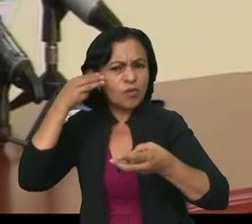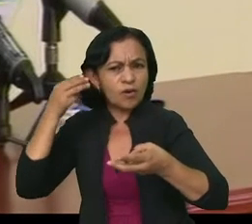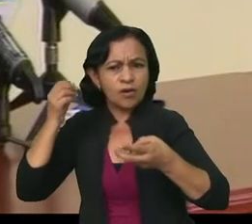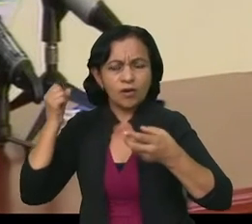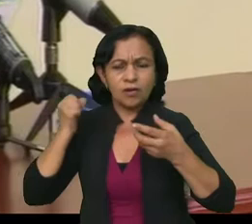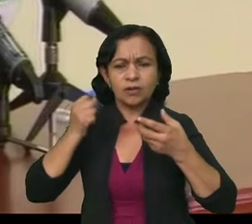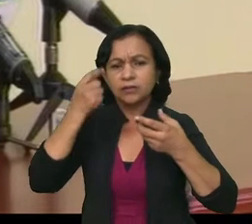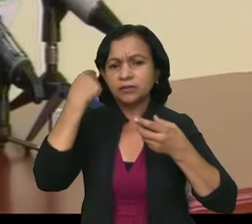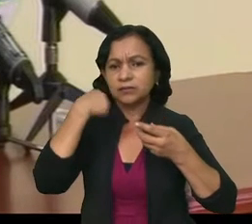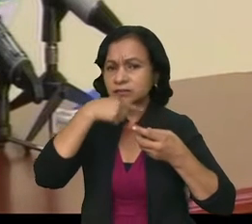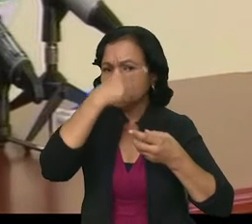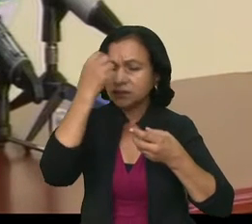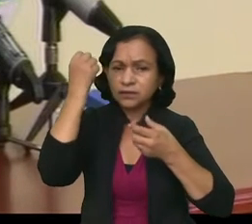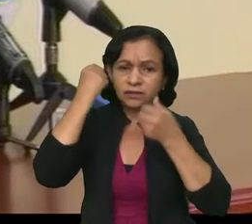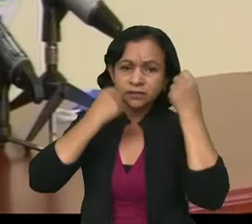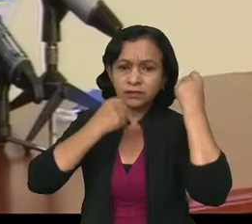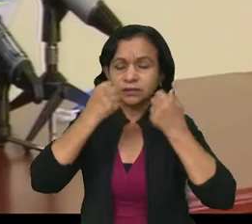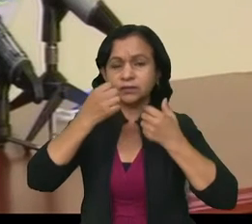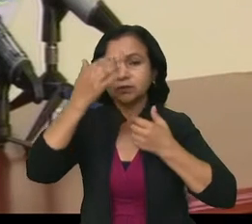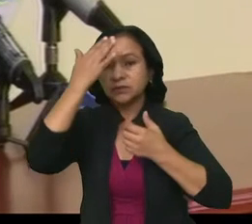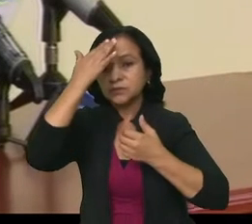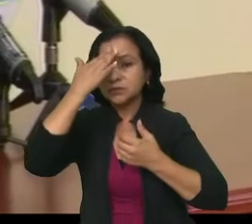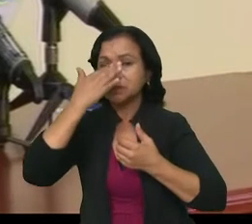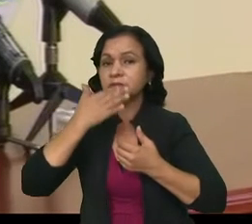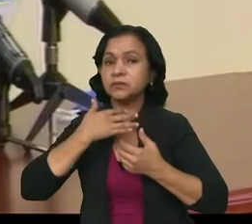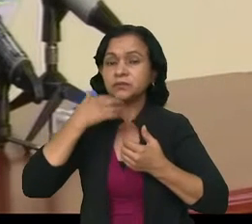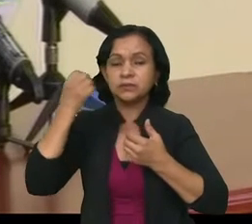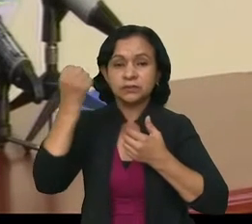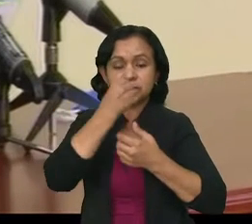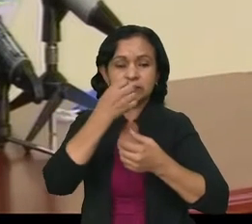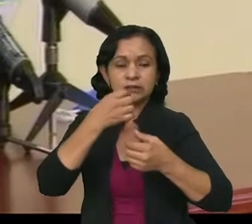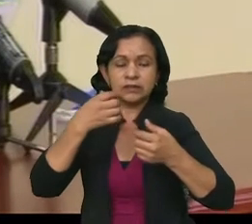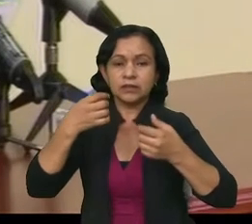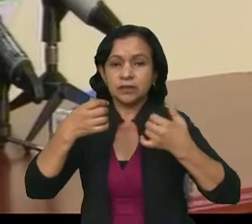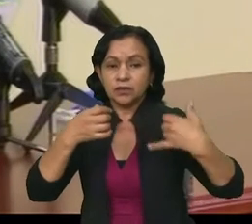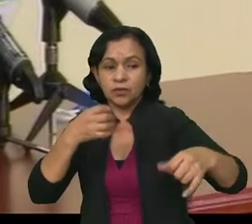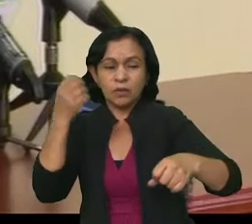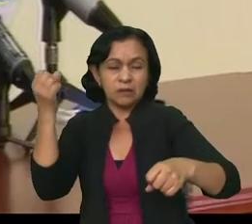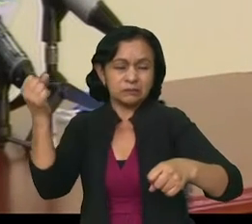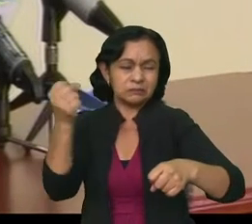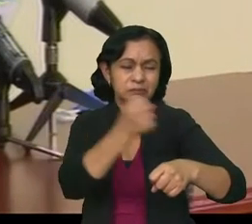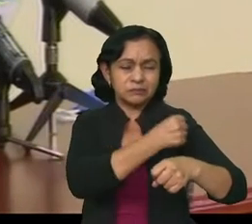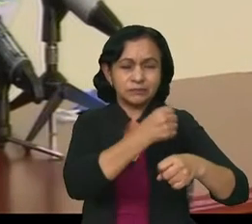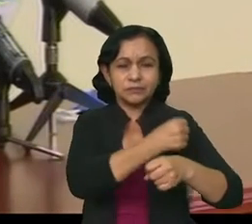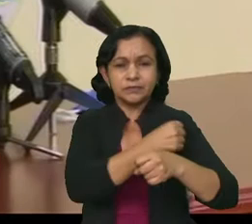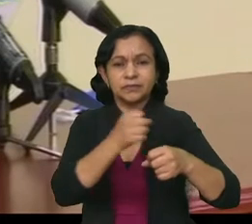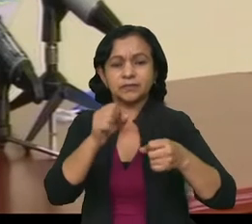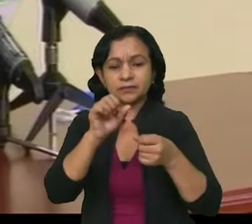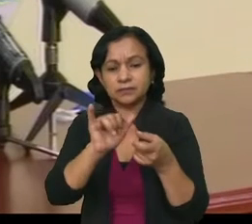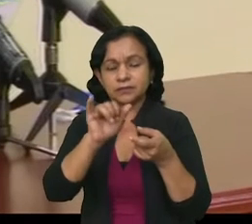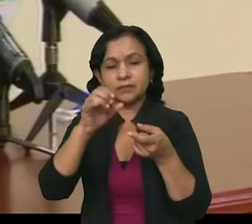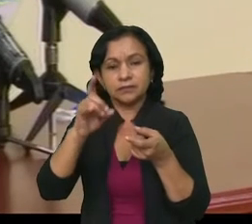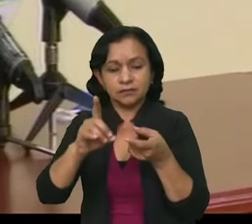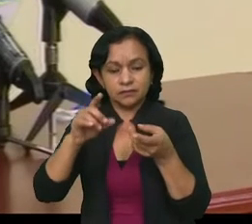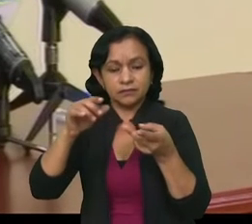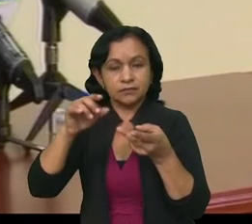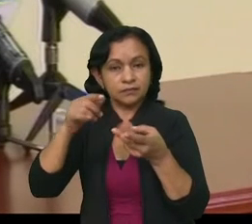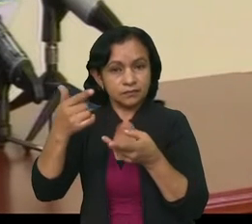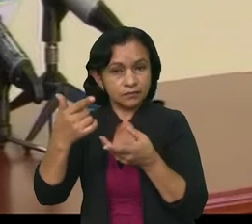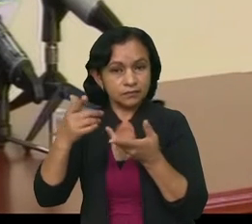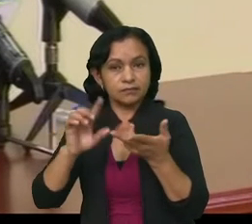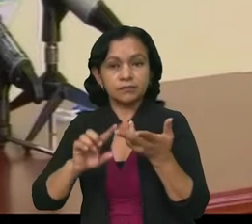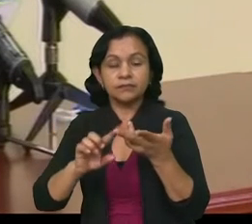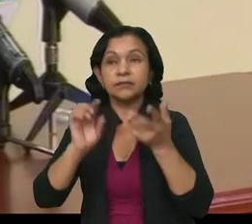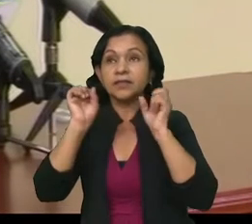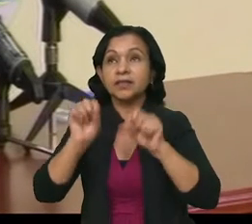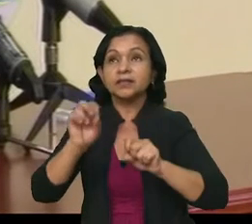en el rostro y la zona frontal, parietal y brazo izquierdo de la niñita, de iniciales YGDG. También